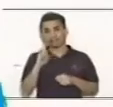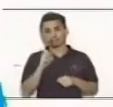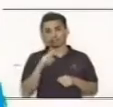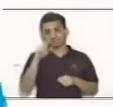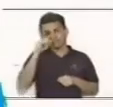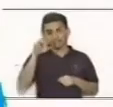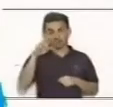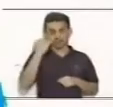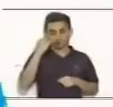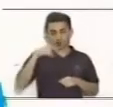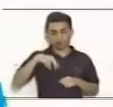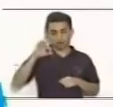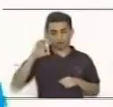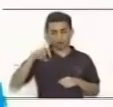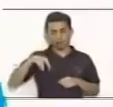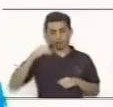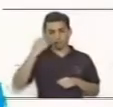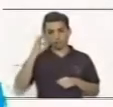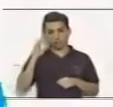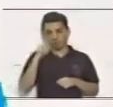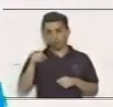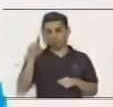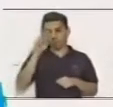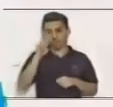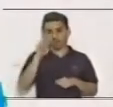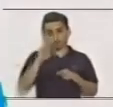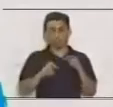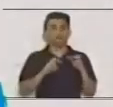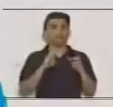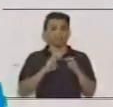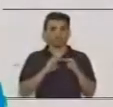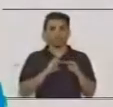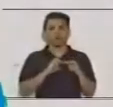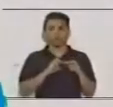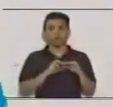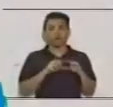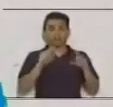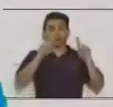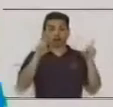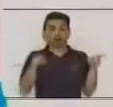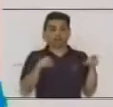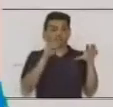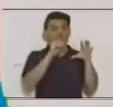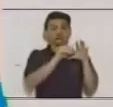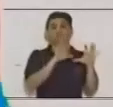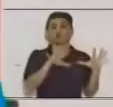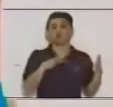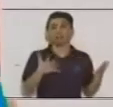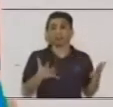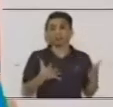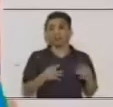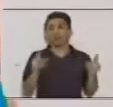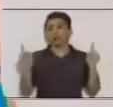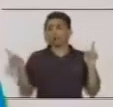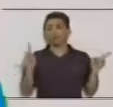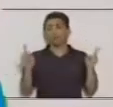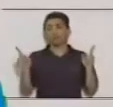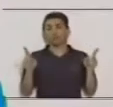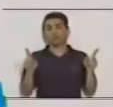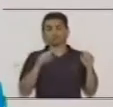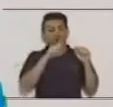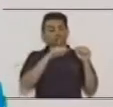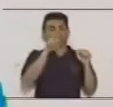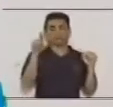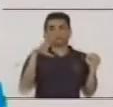perfecto. Pero está elevado al cuadrado, ¿y adentro qué colocamos? Las dos raíces que ya encontramos.